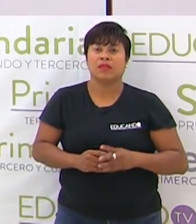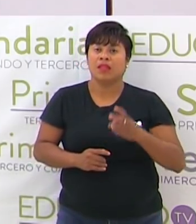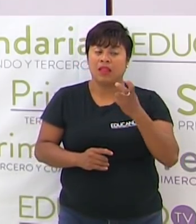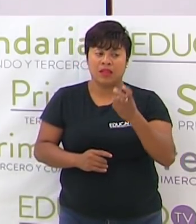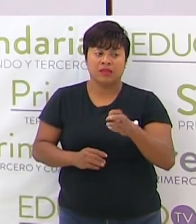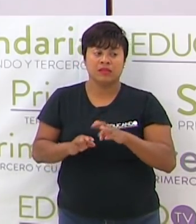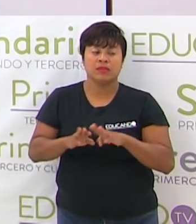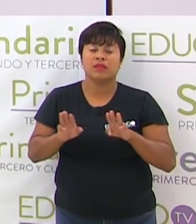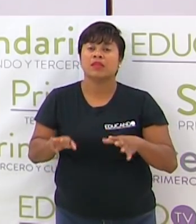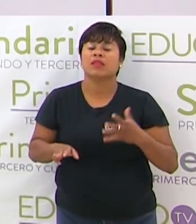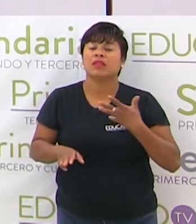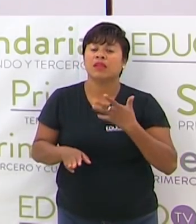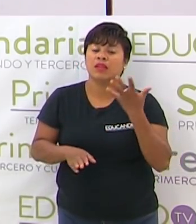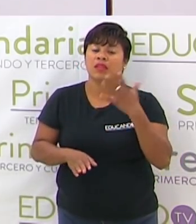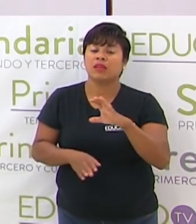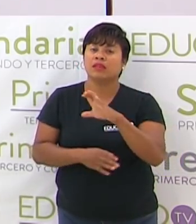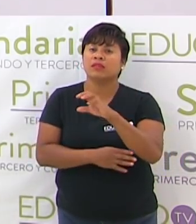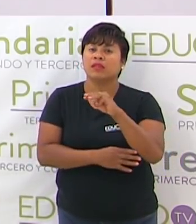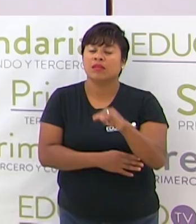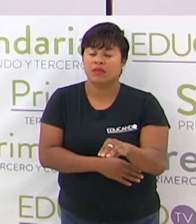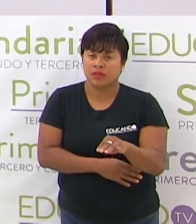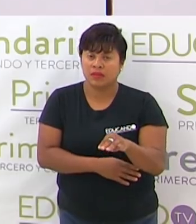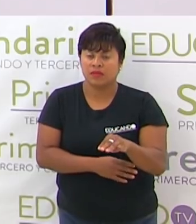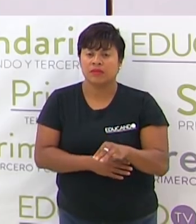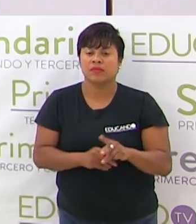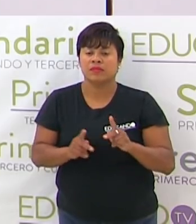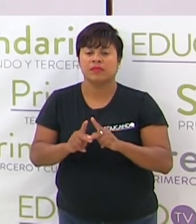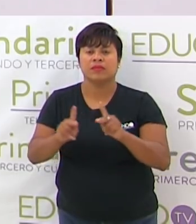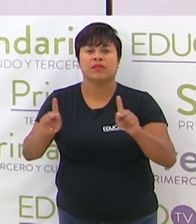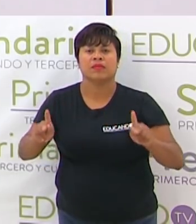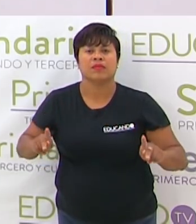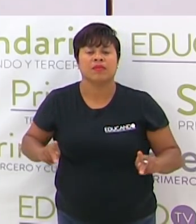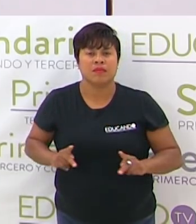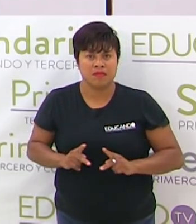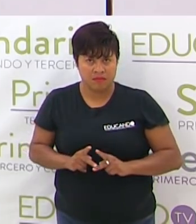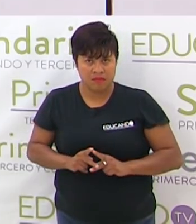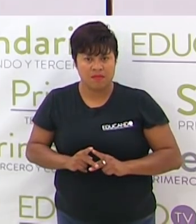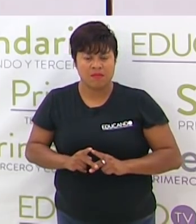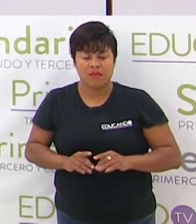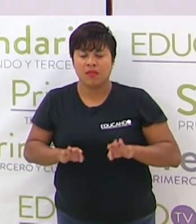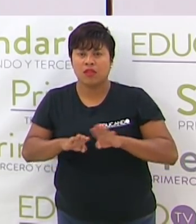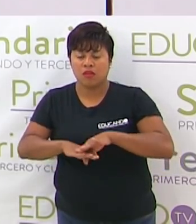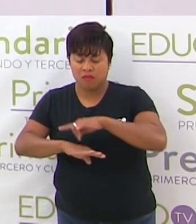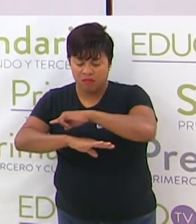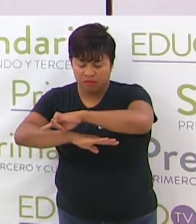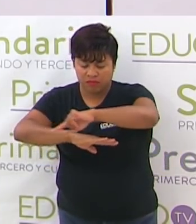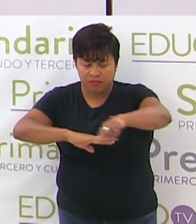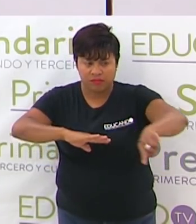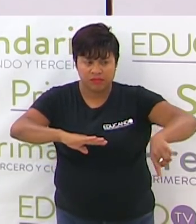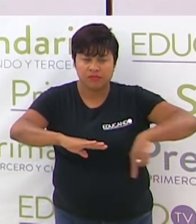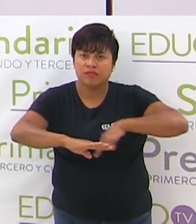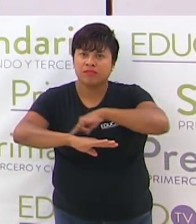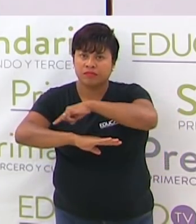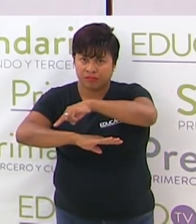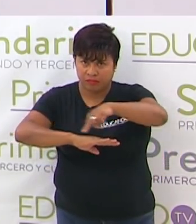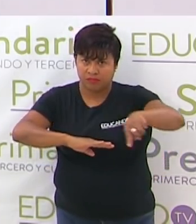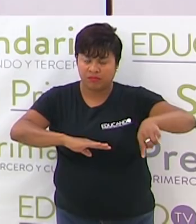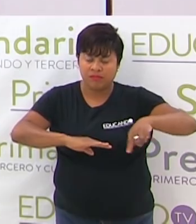Esta medida tiene 10 centímetros de perímetro, de contorno,